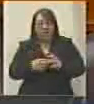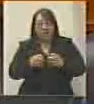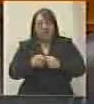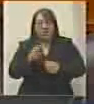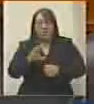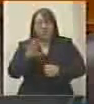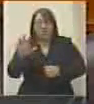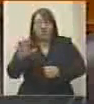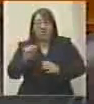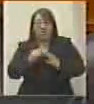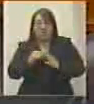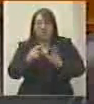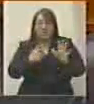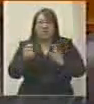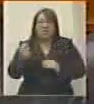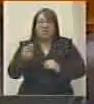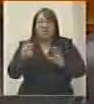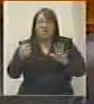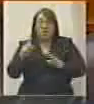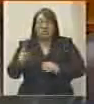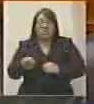de